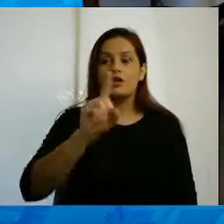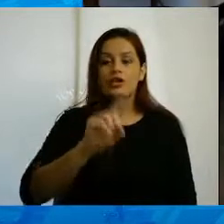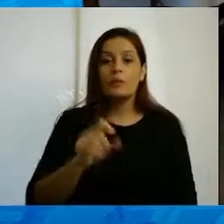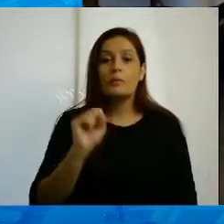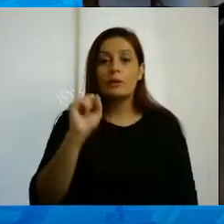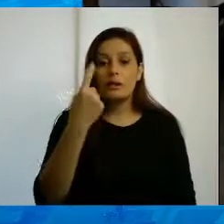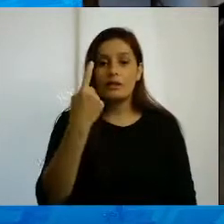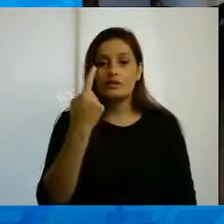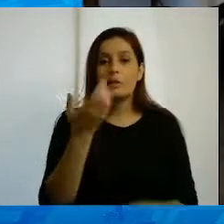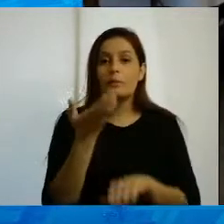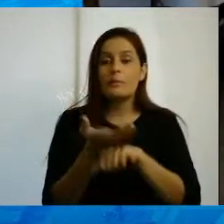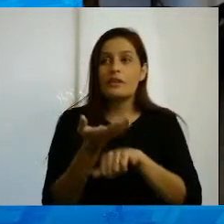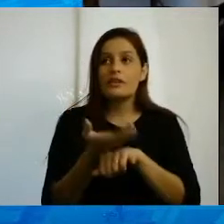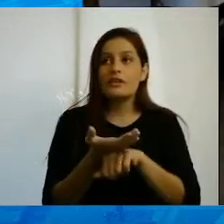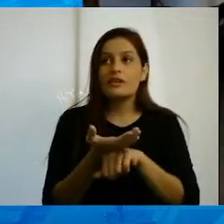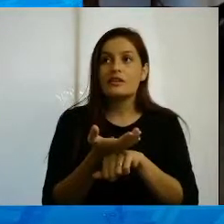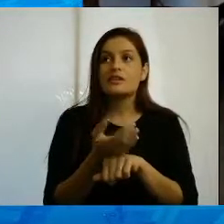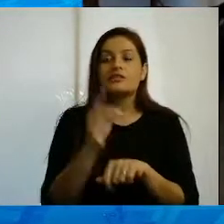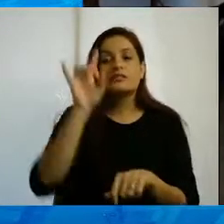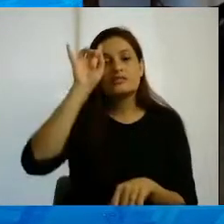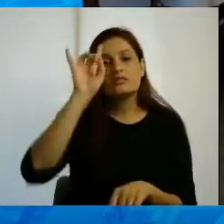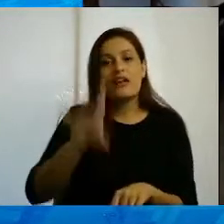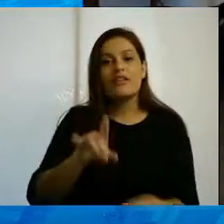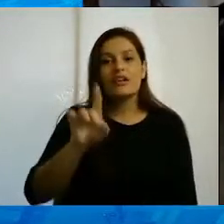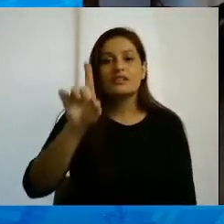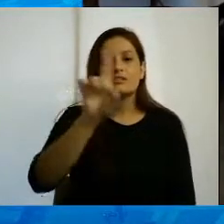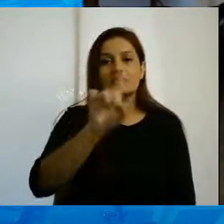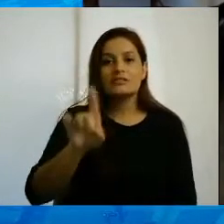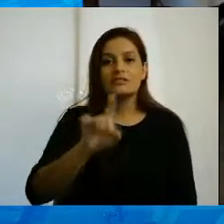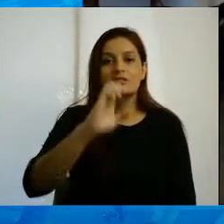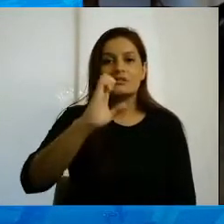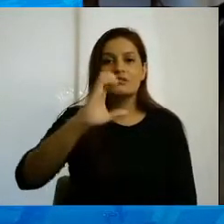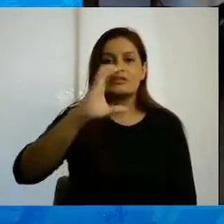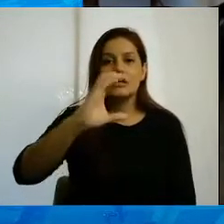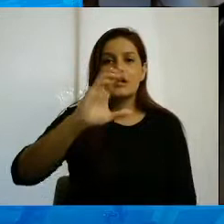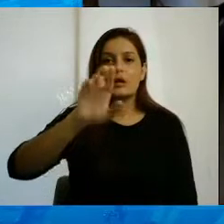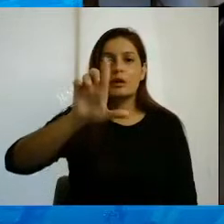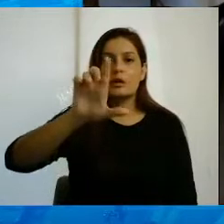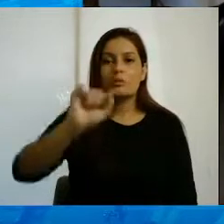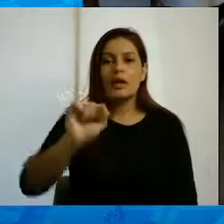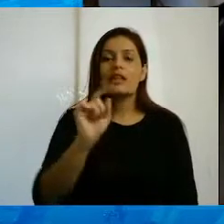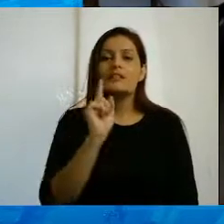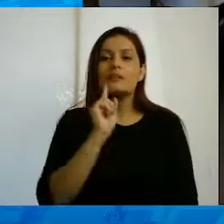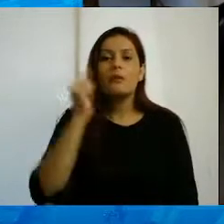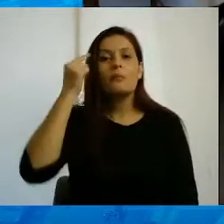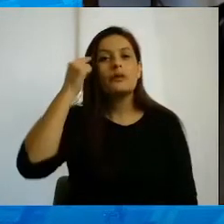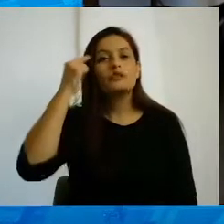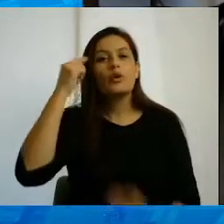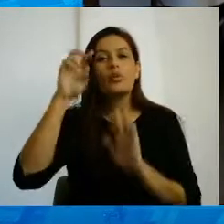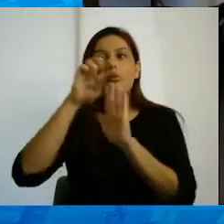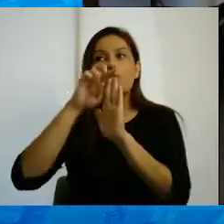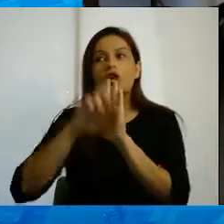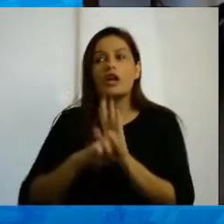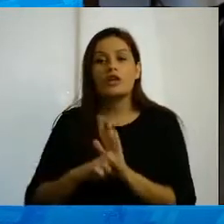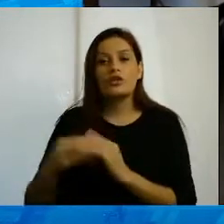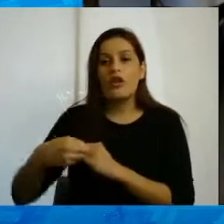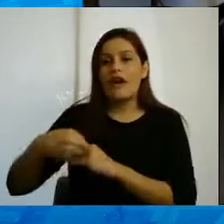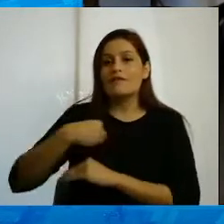la solicitud para saber si es que el SECPLAC tiene pensado proyectos para Melipilla y sobre todo para los sectores rurales, que no nos ha llegado